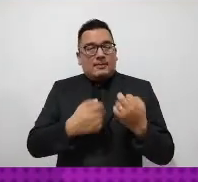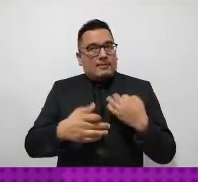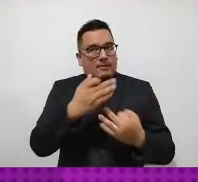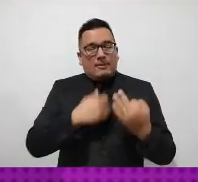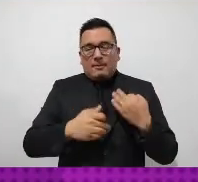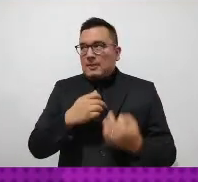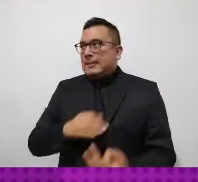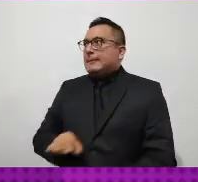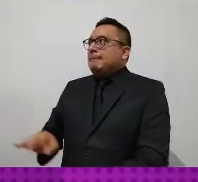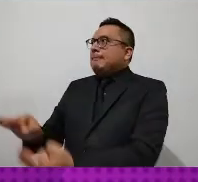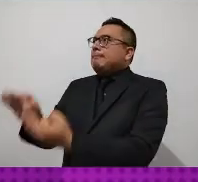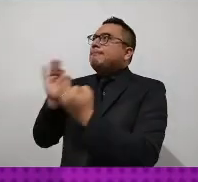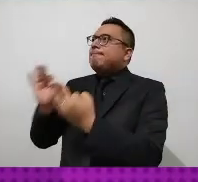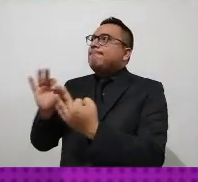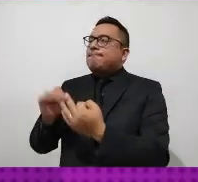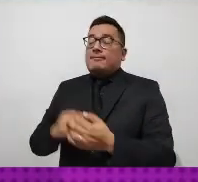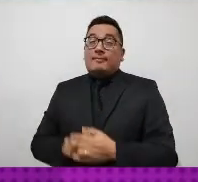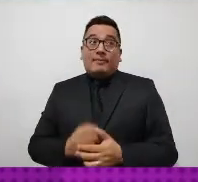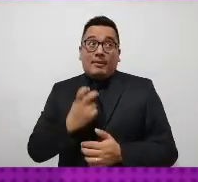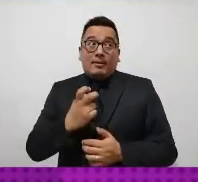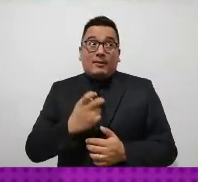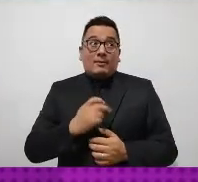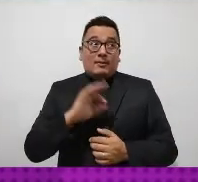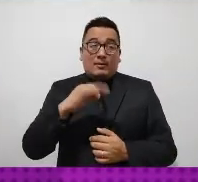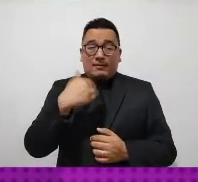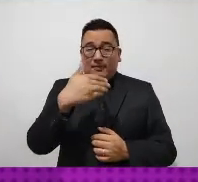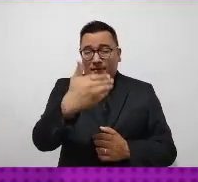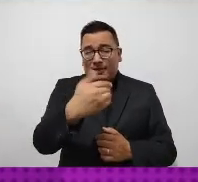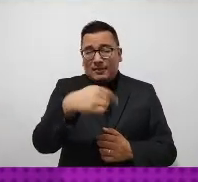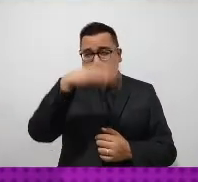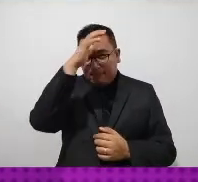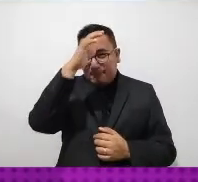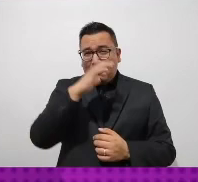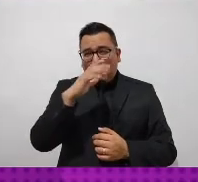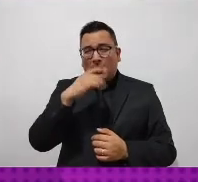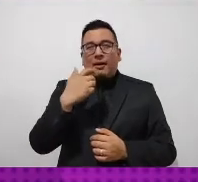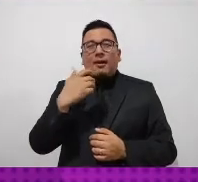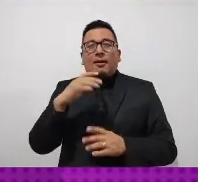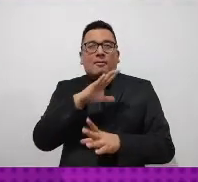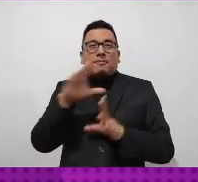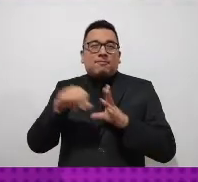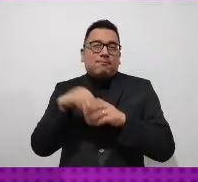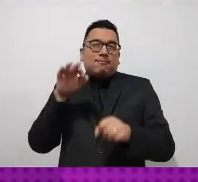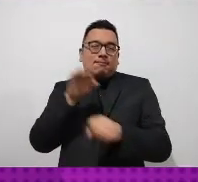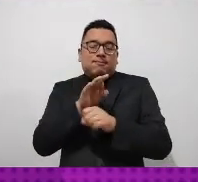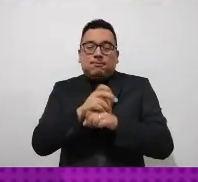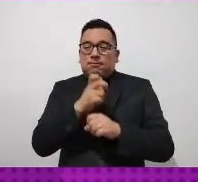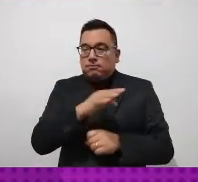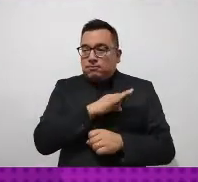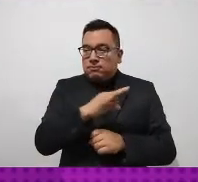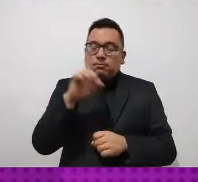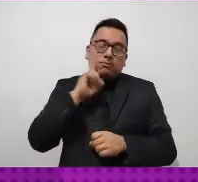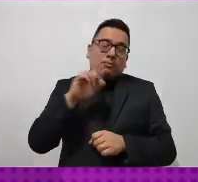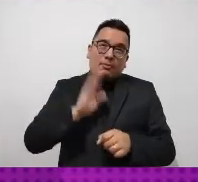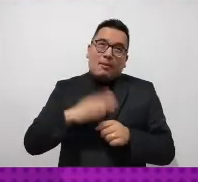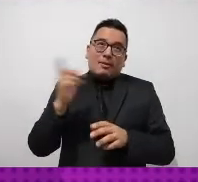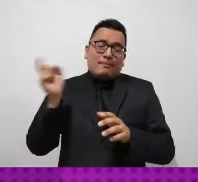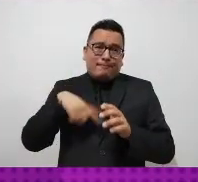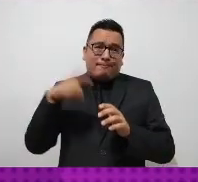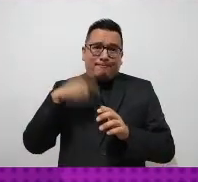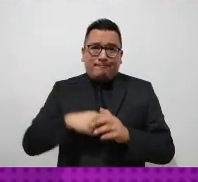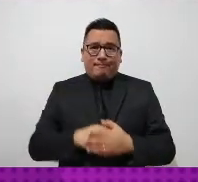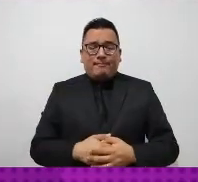lo que viene, para el estado de Coahuila, va a generar un cambio en el ámbito político electoral. Y va a abrir más puertas para que mujeres se puedan